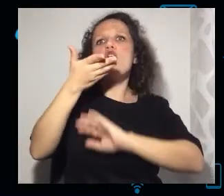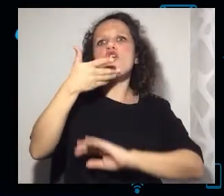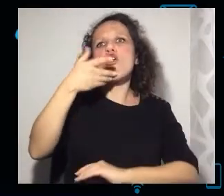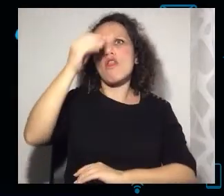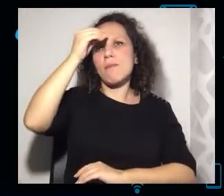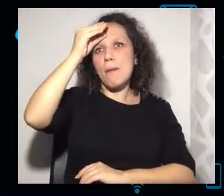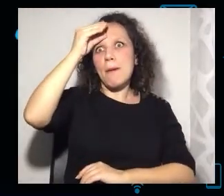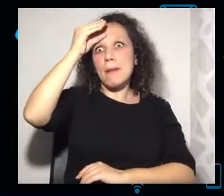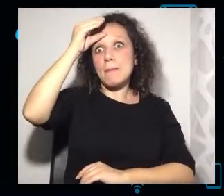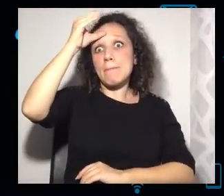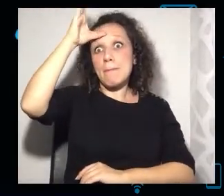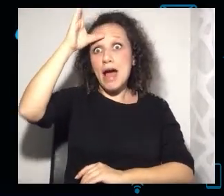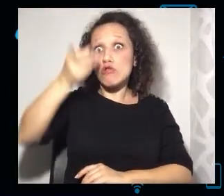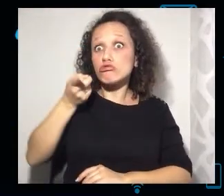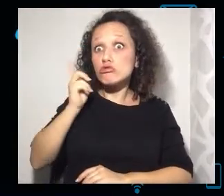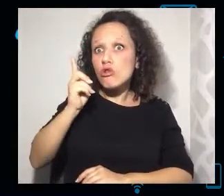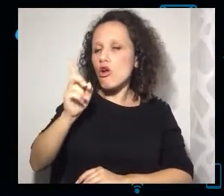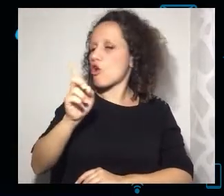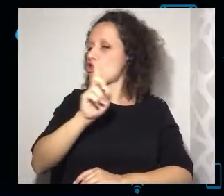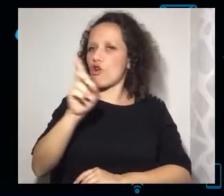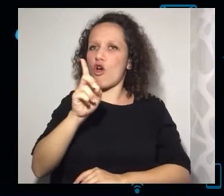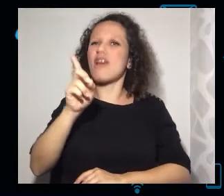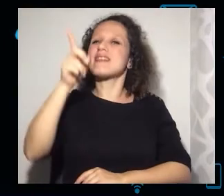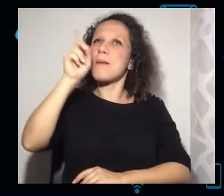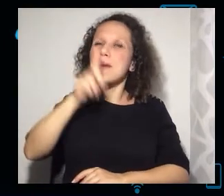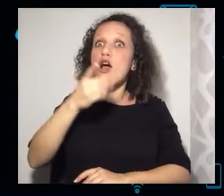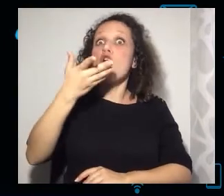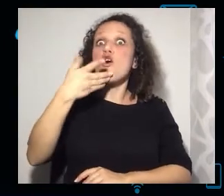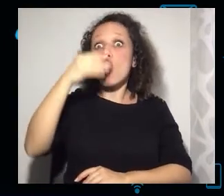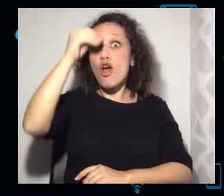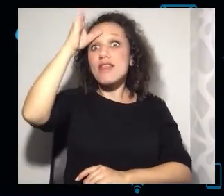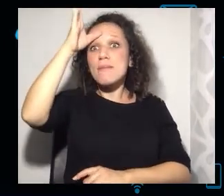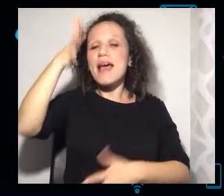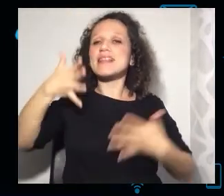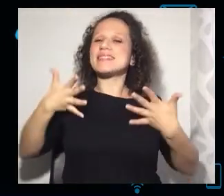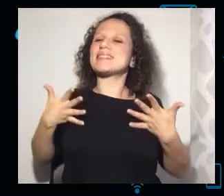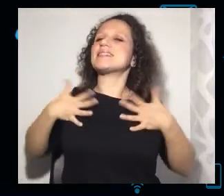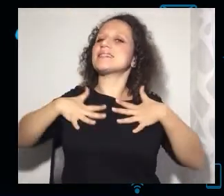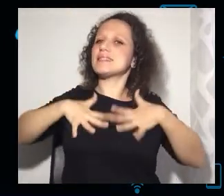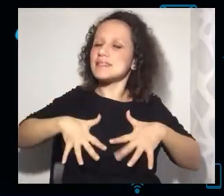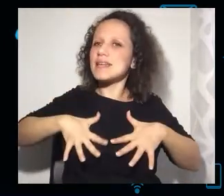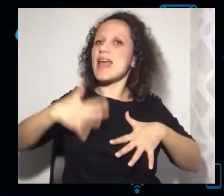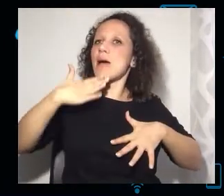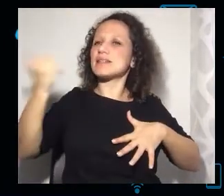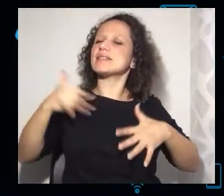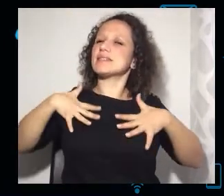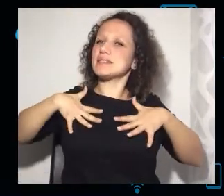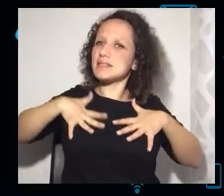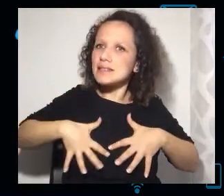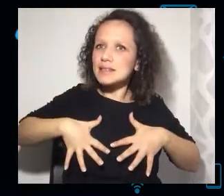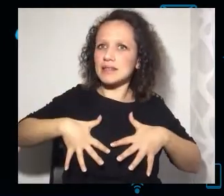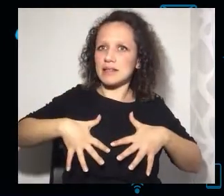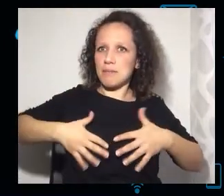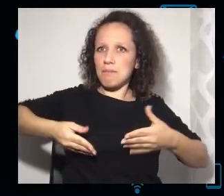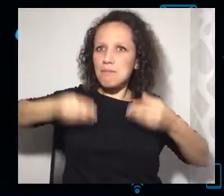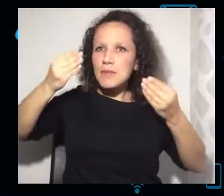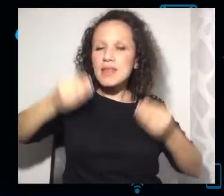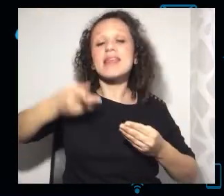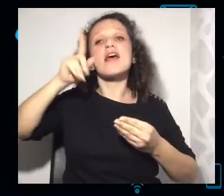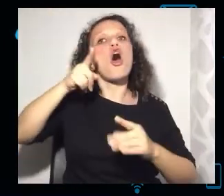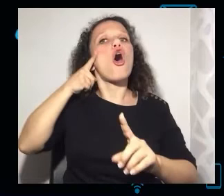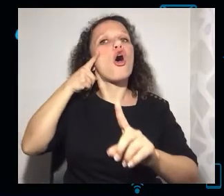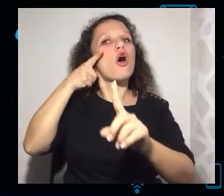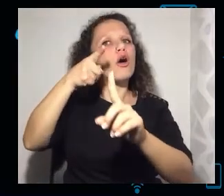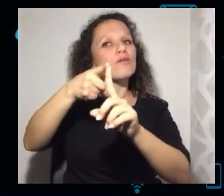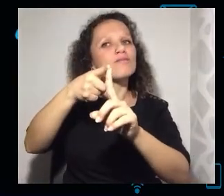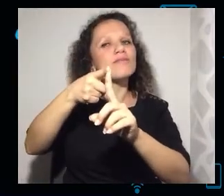sino precisamente de interiorizar esos conocimientos y sus habilidades y sobre todo de darles una finalidad es decir